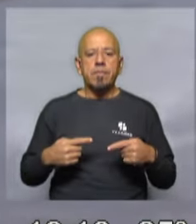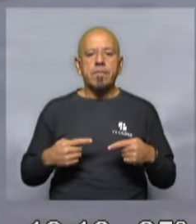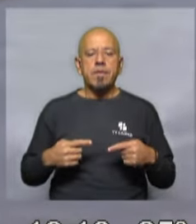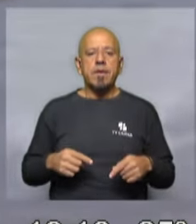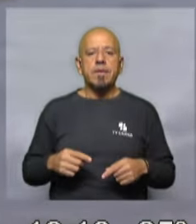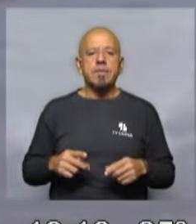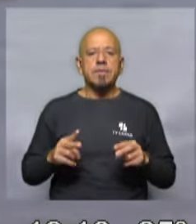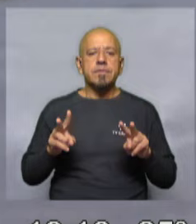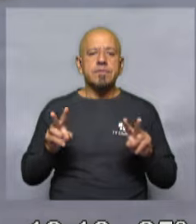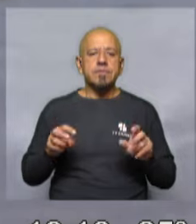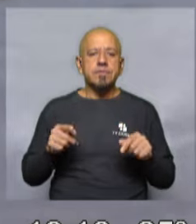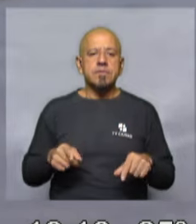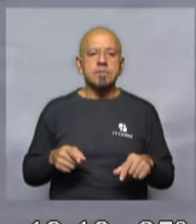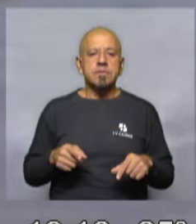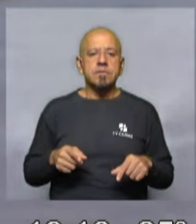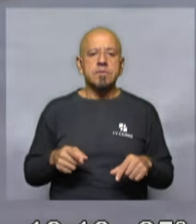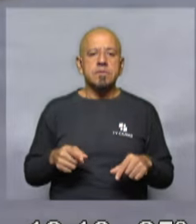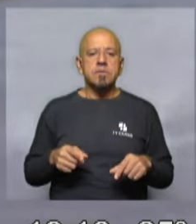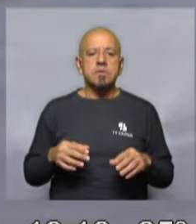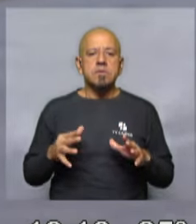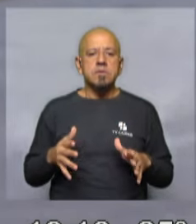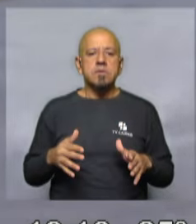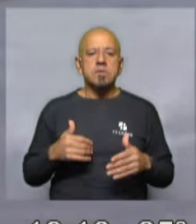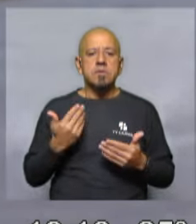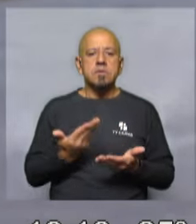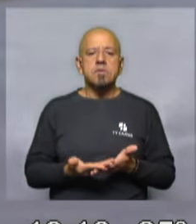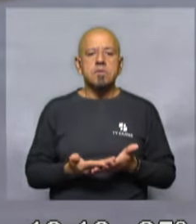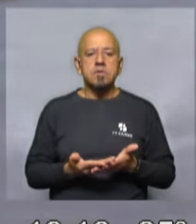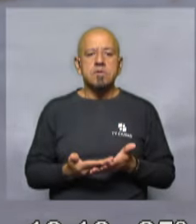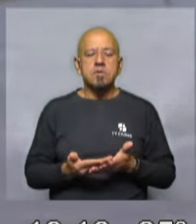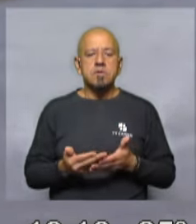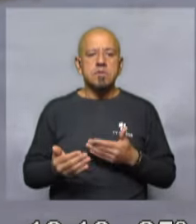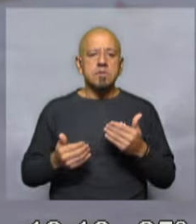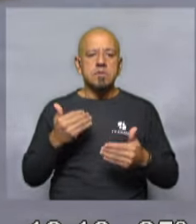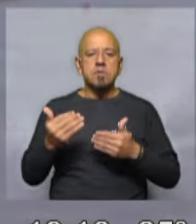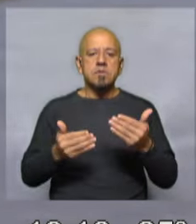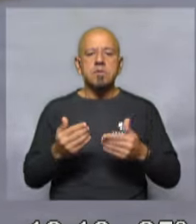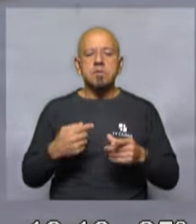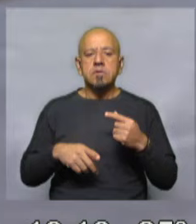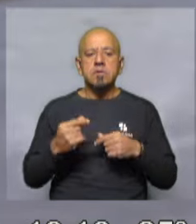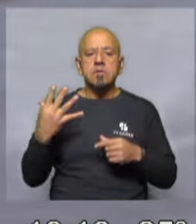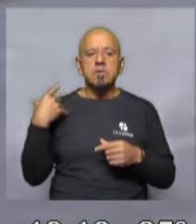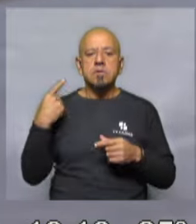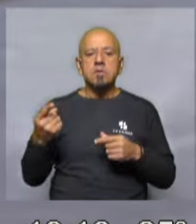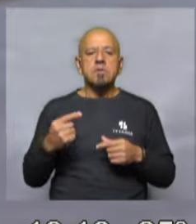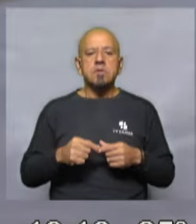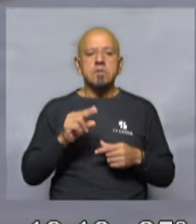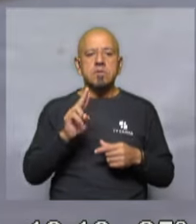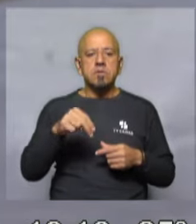tema. Decíamos cuando presentábamos el avance, Carlos Mansor, que es director de la